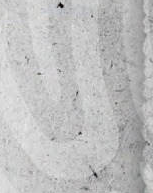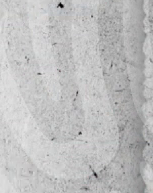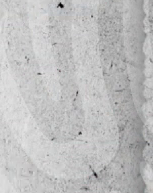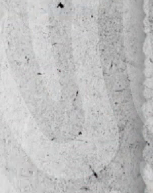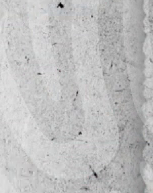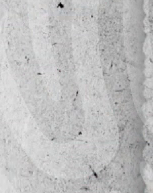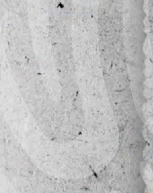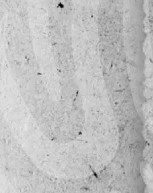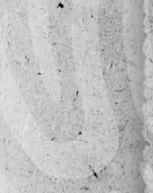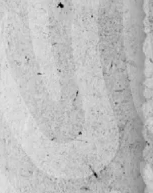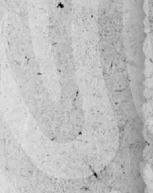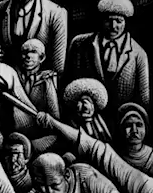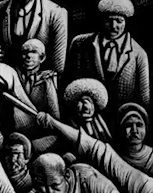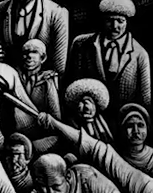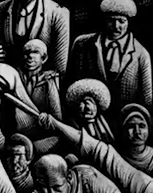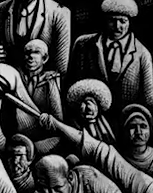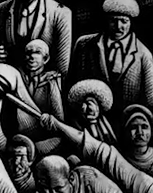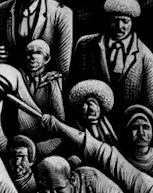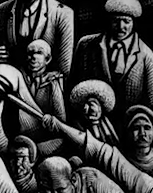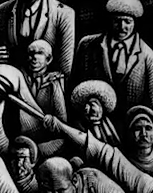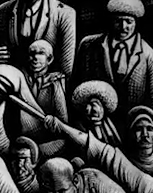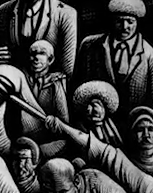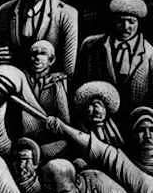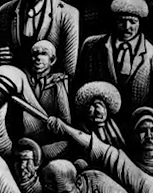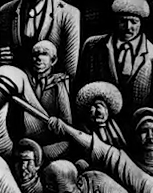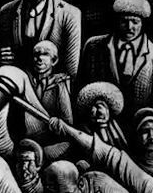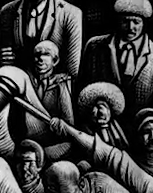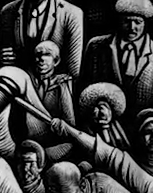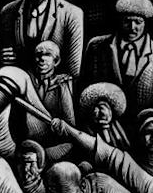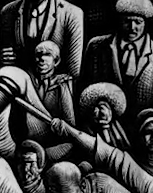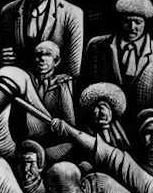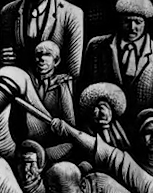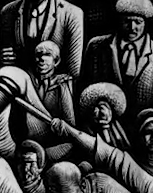la gente ya está y